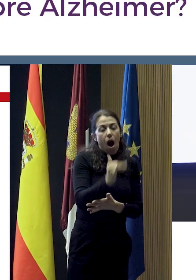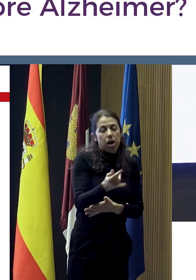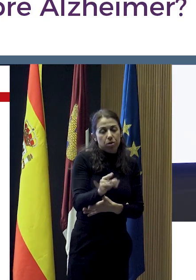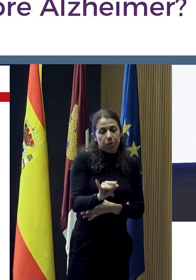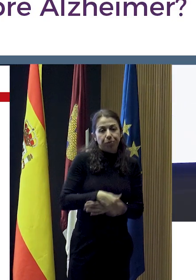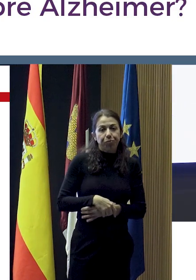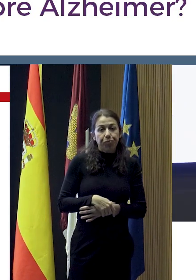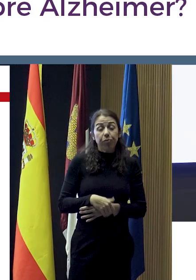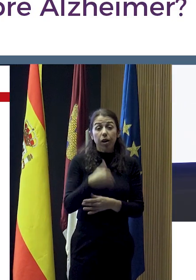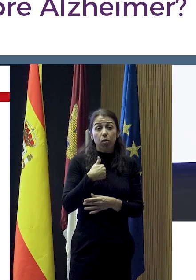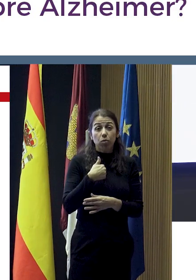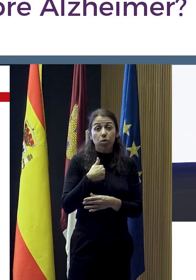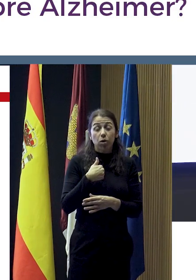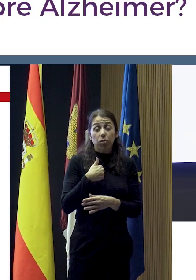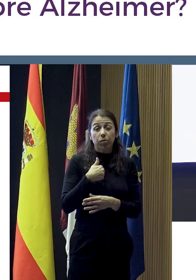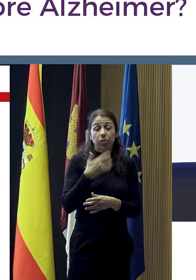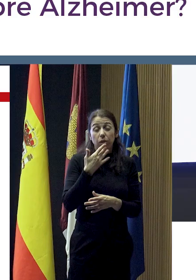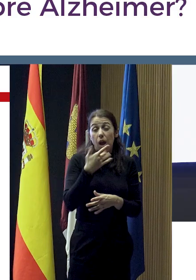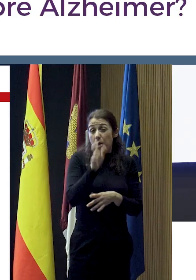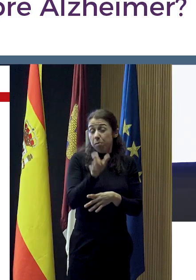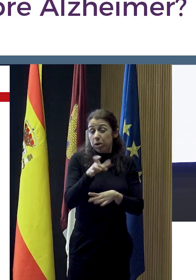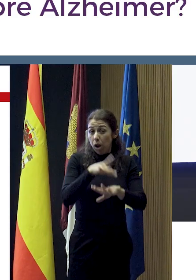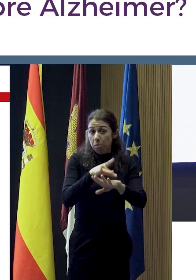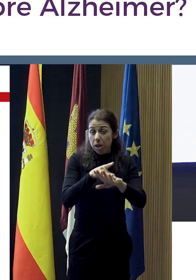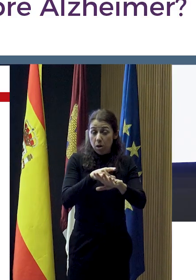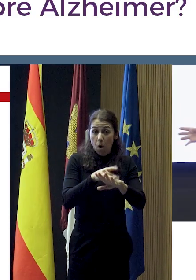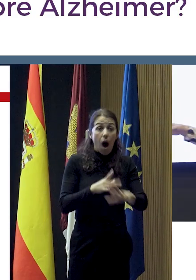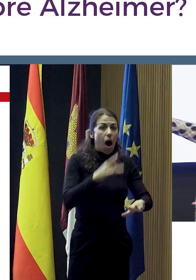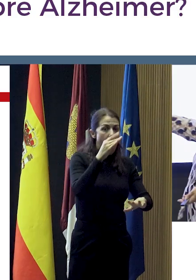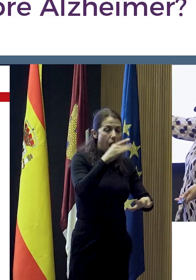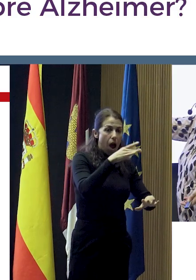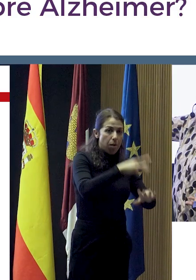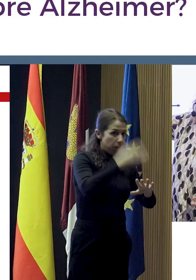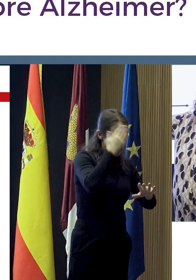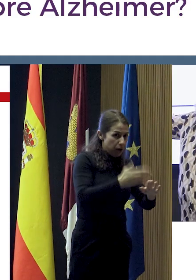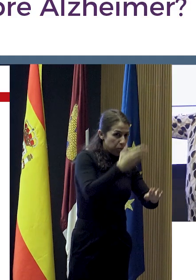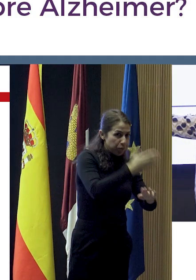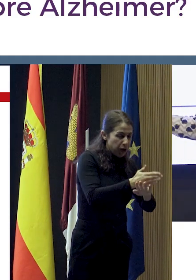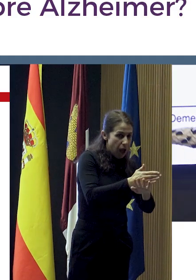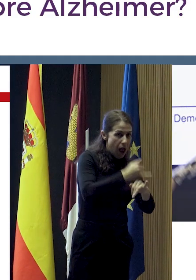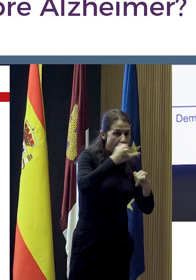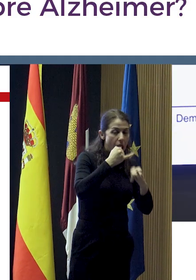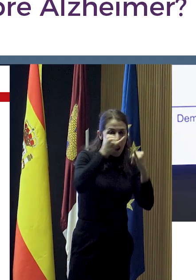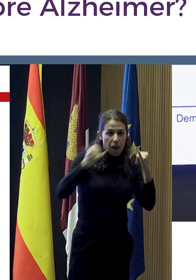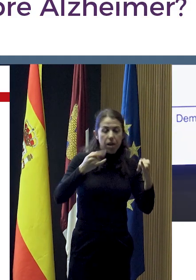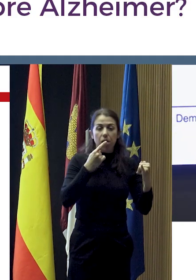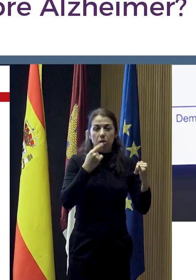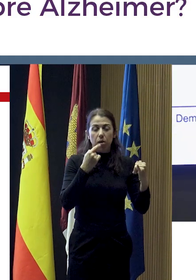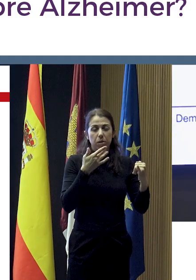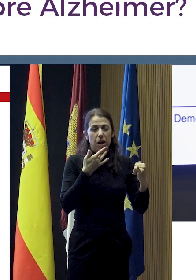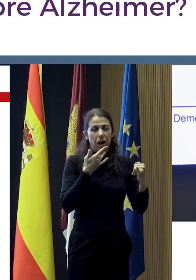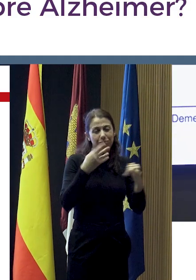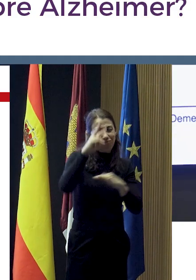Evidentemente, la función clínica, cuando ya el paciente va al médico, que sería la línea roja, fijaros, es cuando empieza a preocuparle